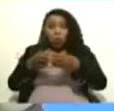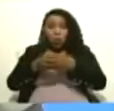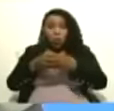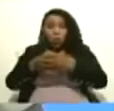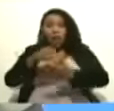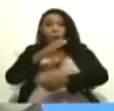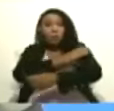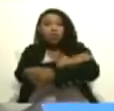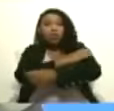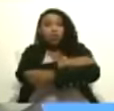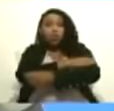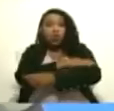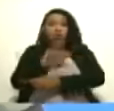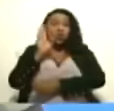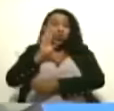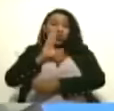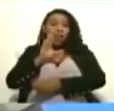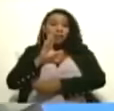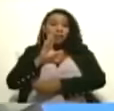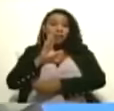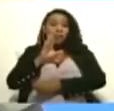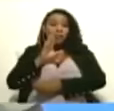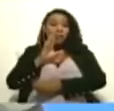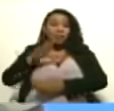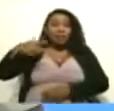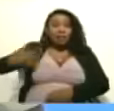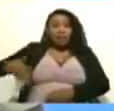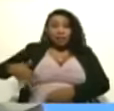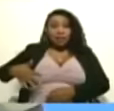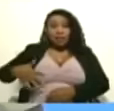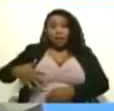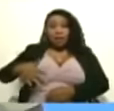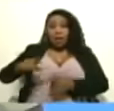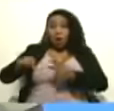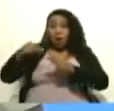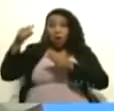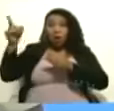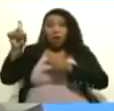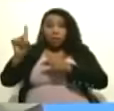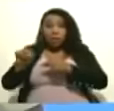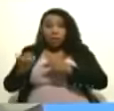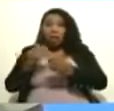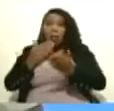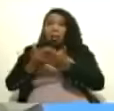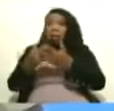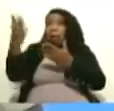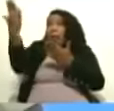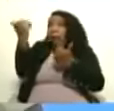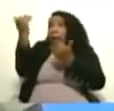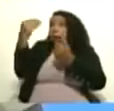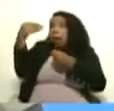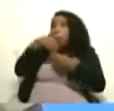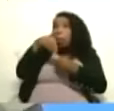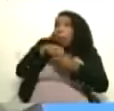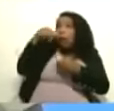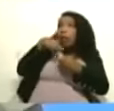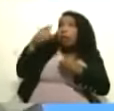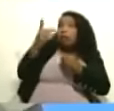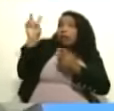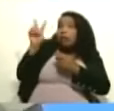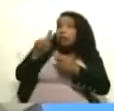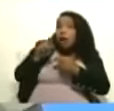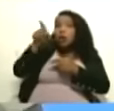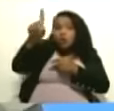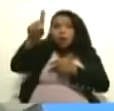de la extrema derecha que salió usted como salieron sus antepasados a pedir invasiones a Venezuela como salió usted a pedir